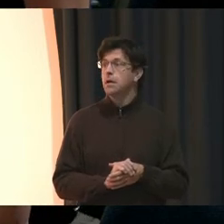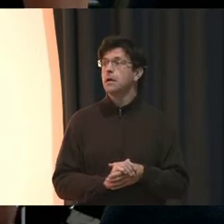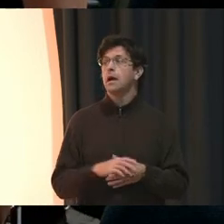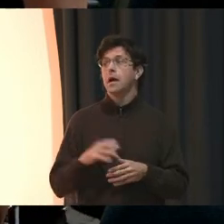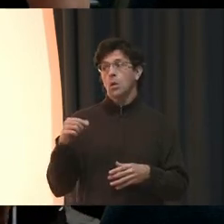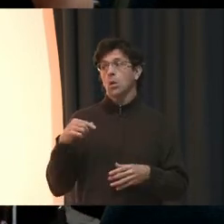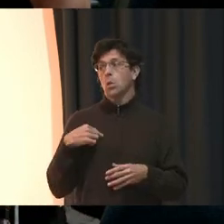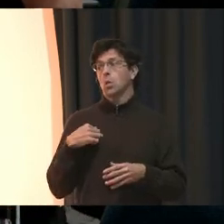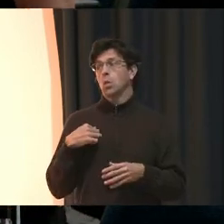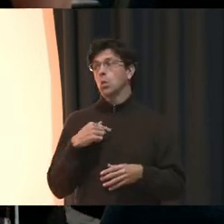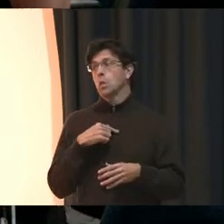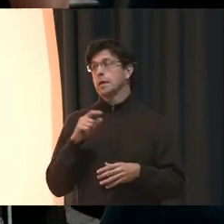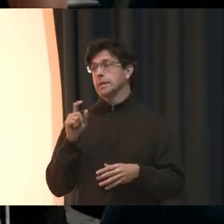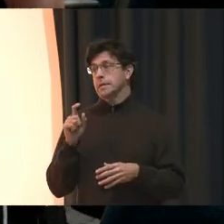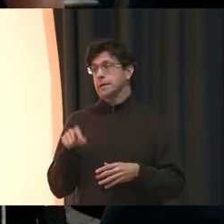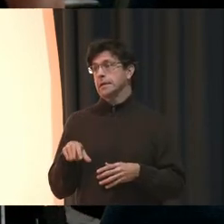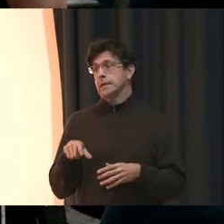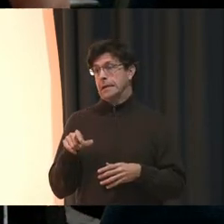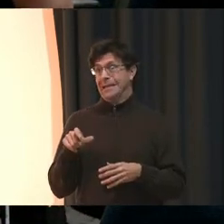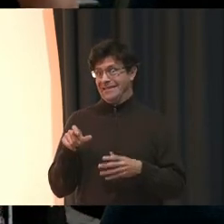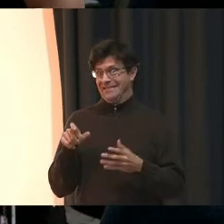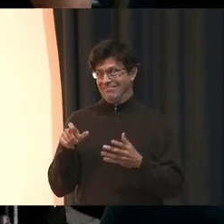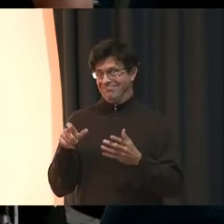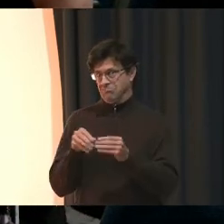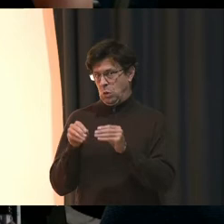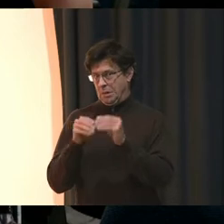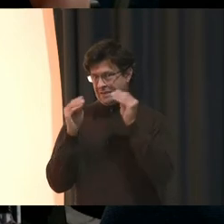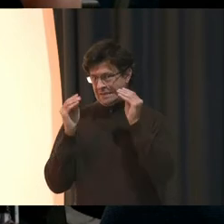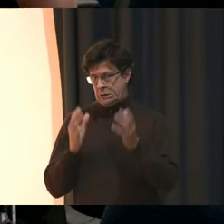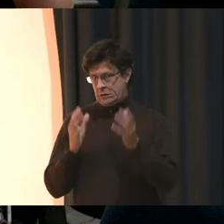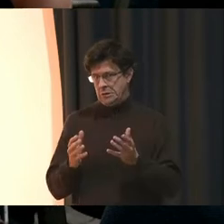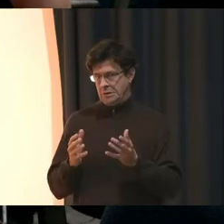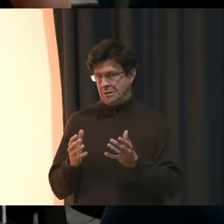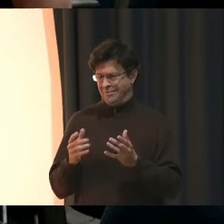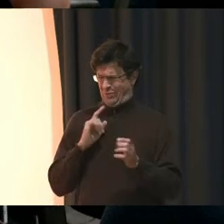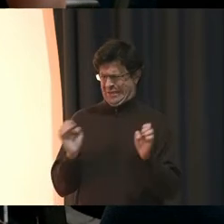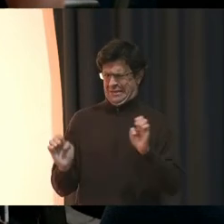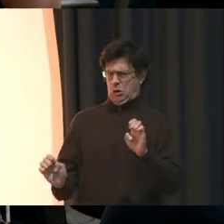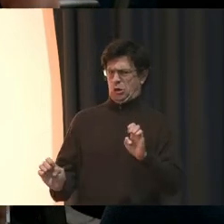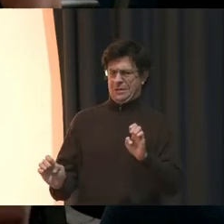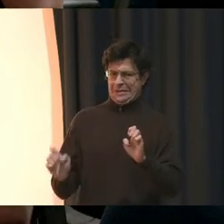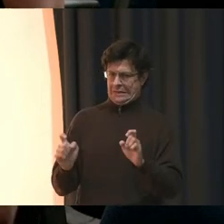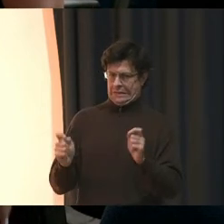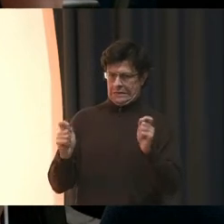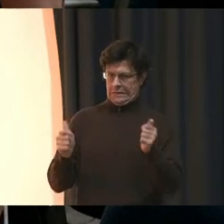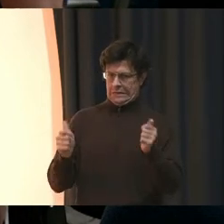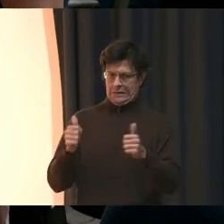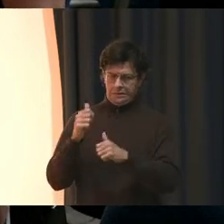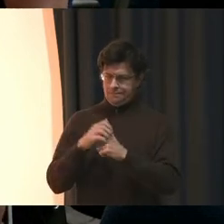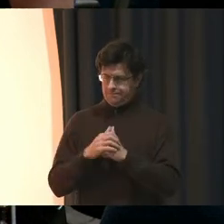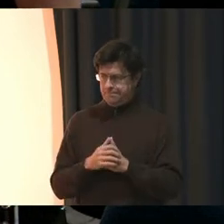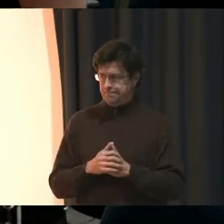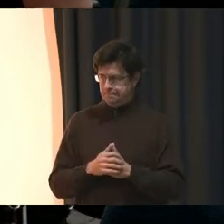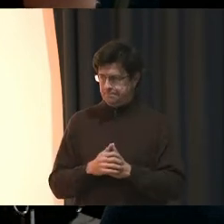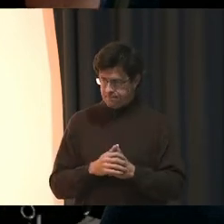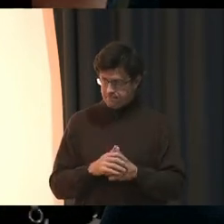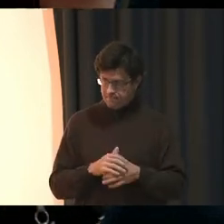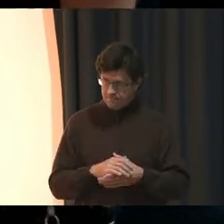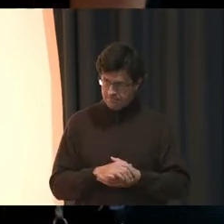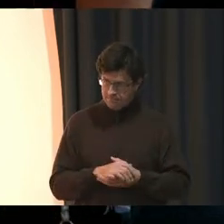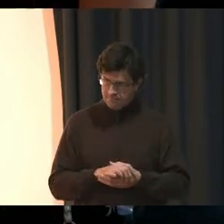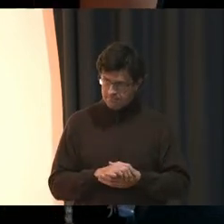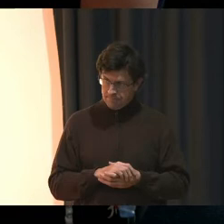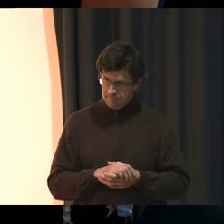Y necesitamos a esos profesores. Necesitamos a profesores en emergencia. Necesitamos a esos profesores. Y